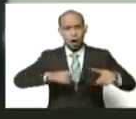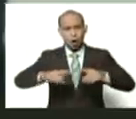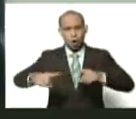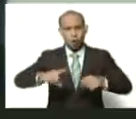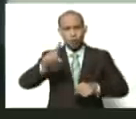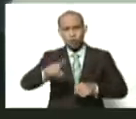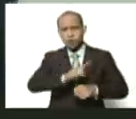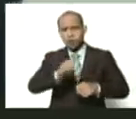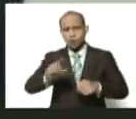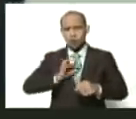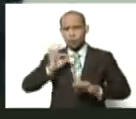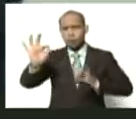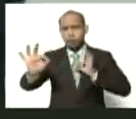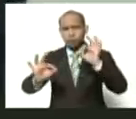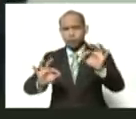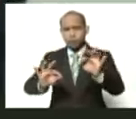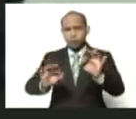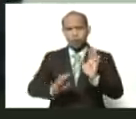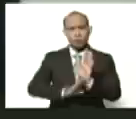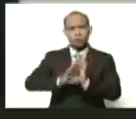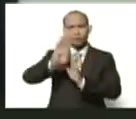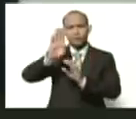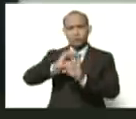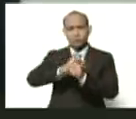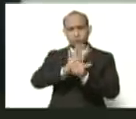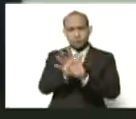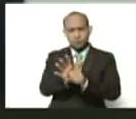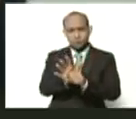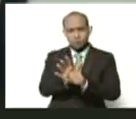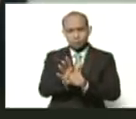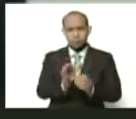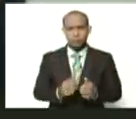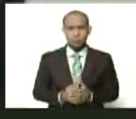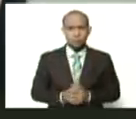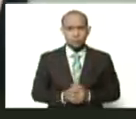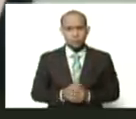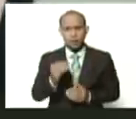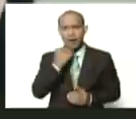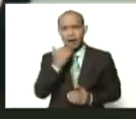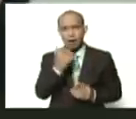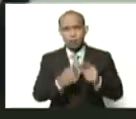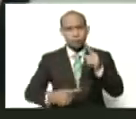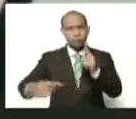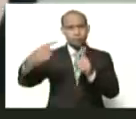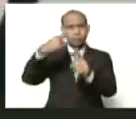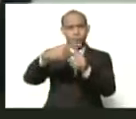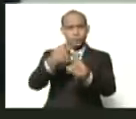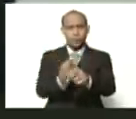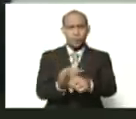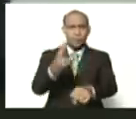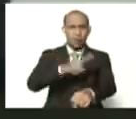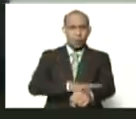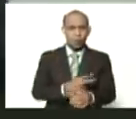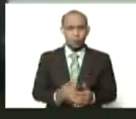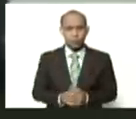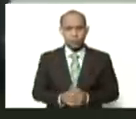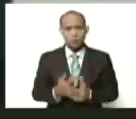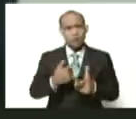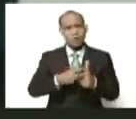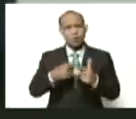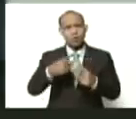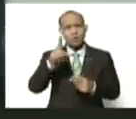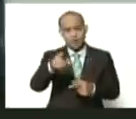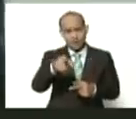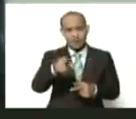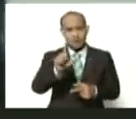de infección y la evolución de la enfermedad para que no pase a la condición de agravamiento o casos graves. Entonces, esta primera